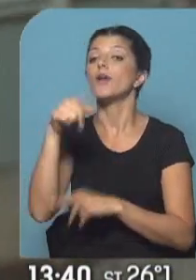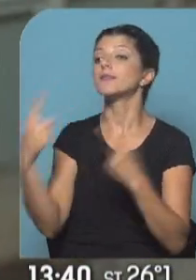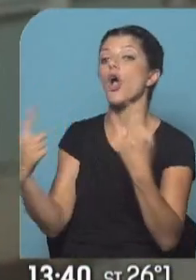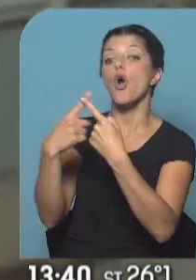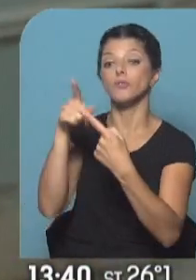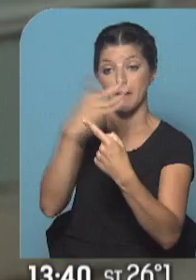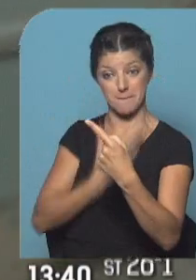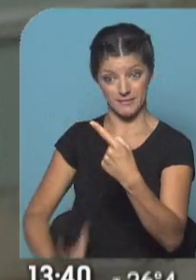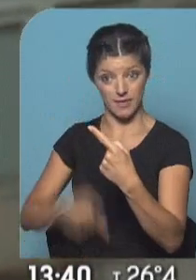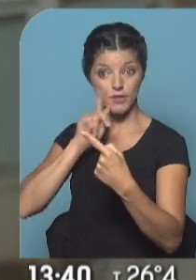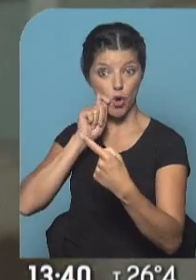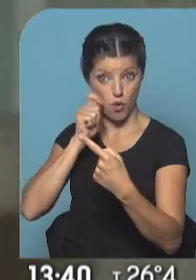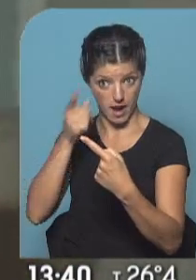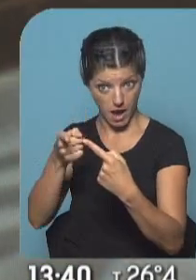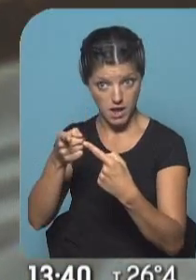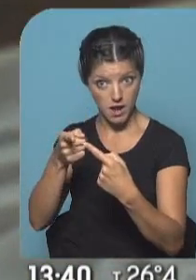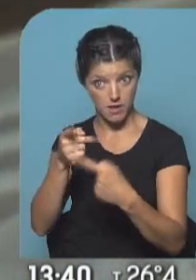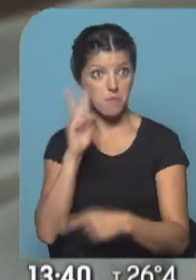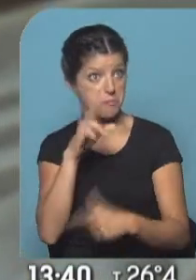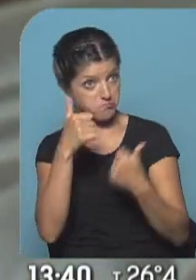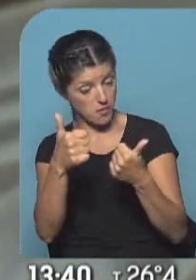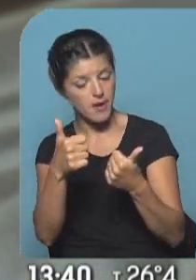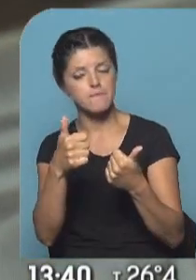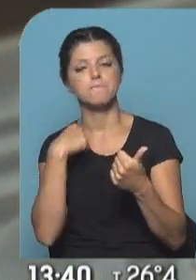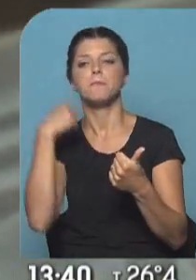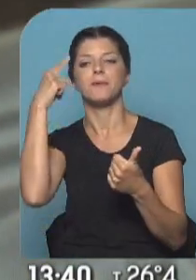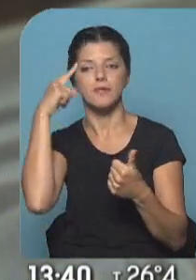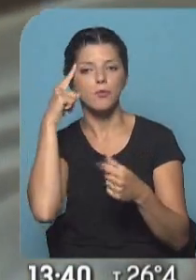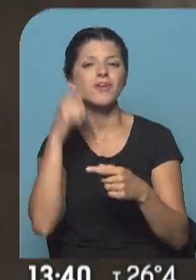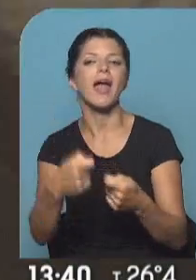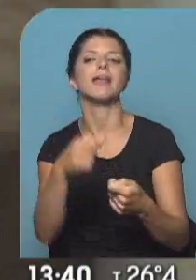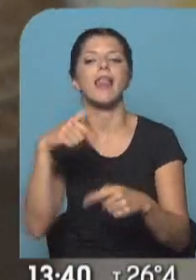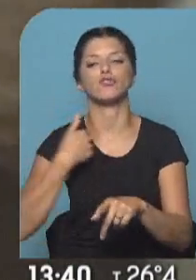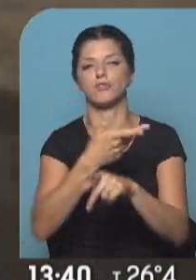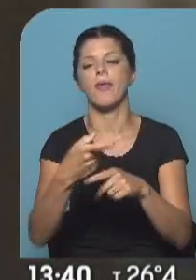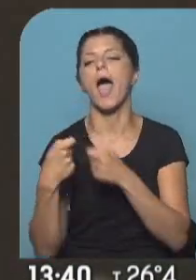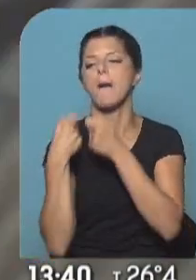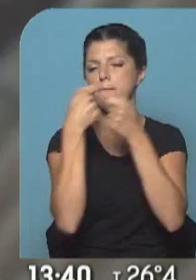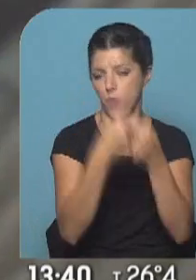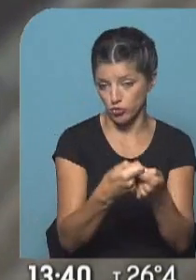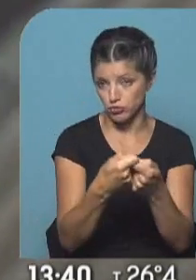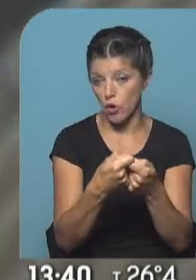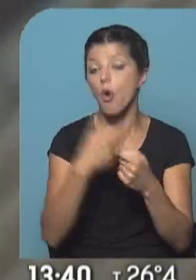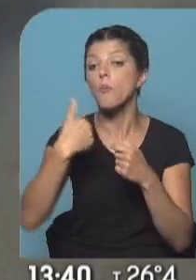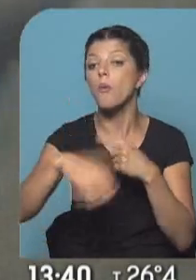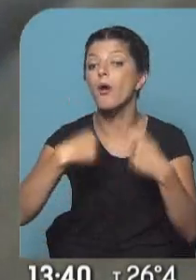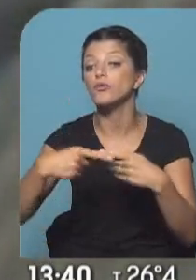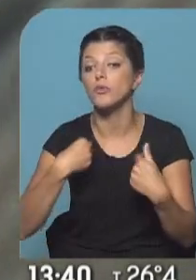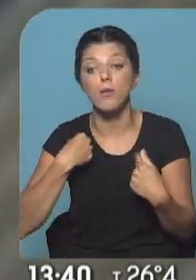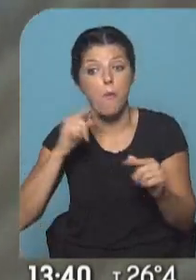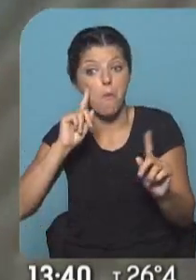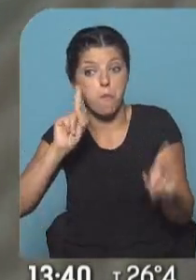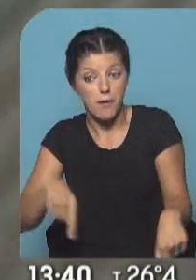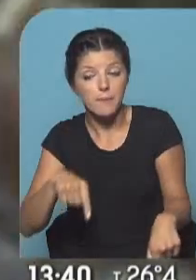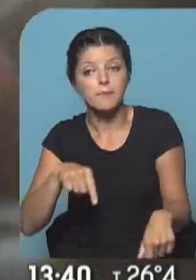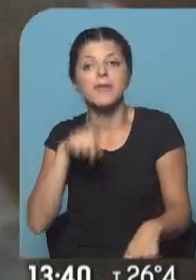Poroshenko, como veíamos, con bastante éxito en cuanto a lo que es la popularidad. ¿Qué va a pasar con esto? No lo sabemos. La figura que él dice que